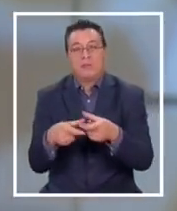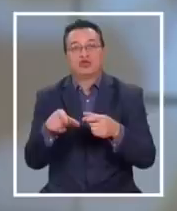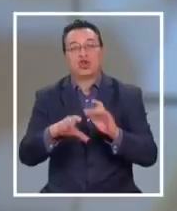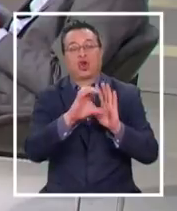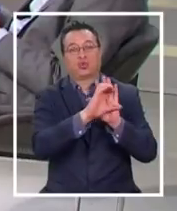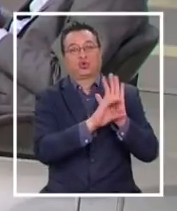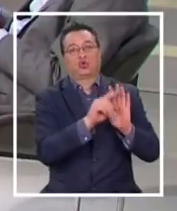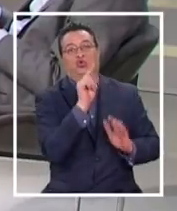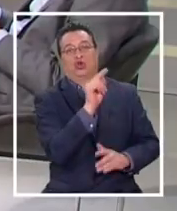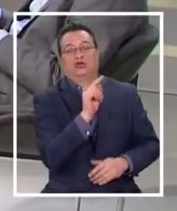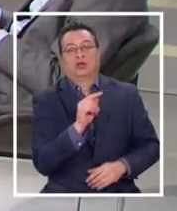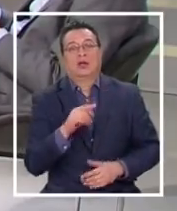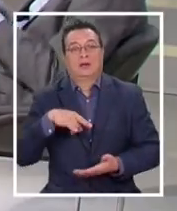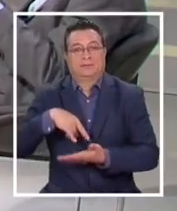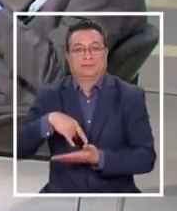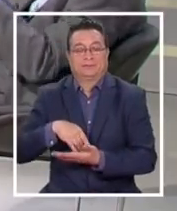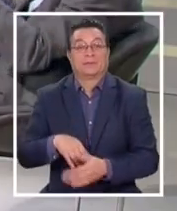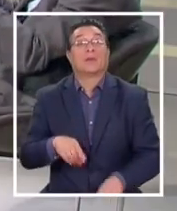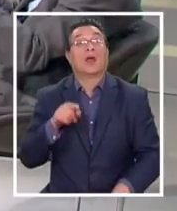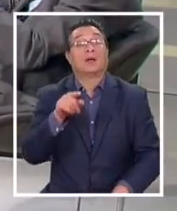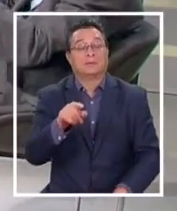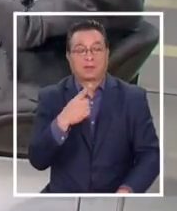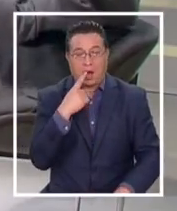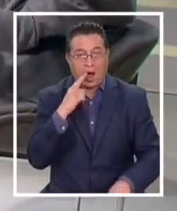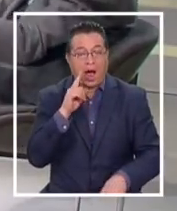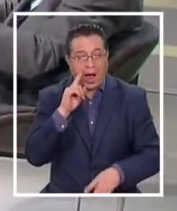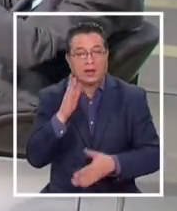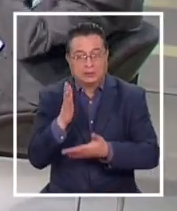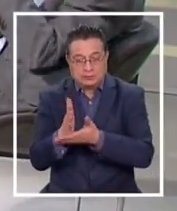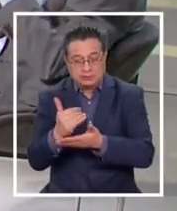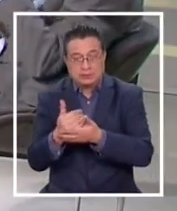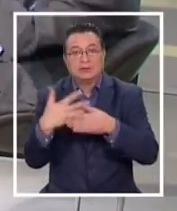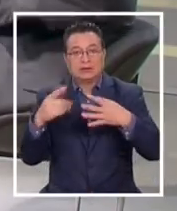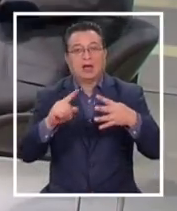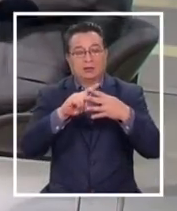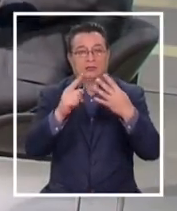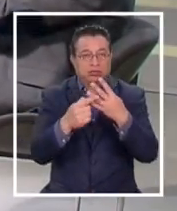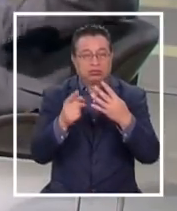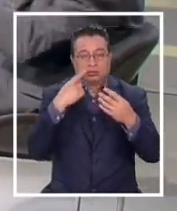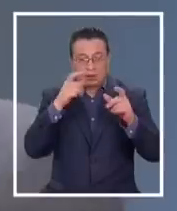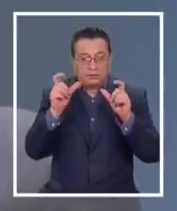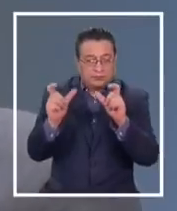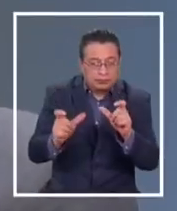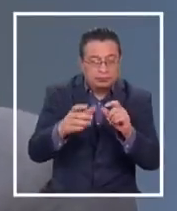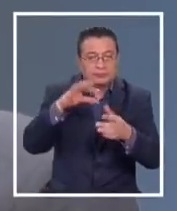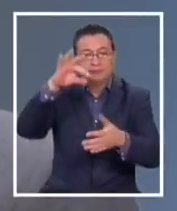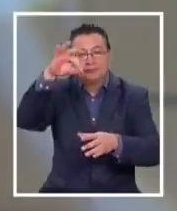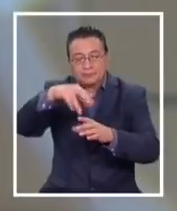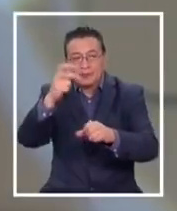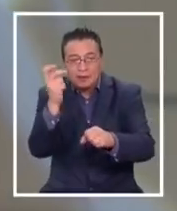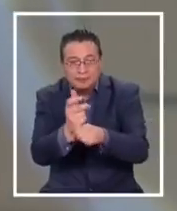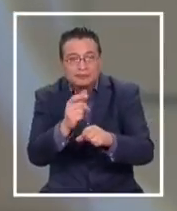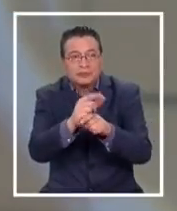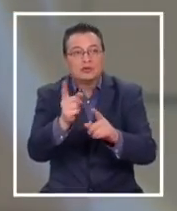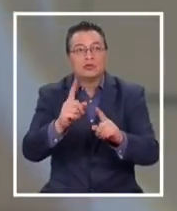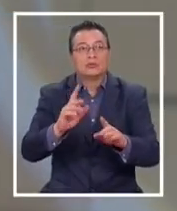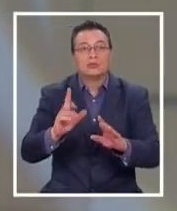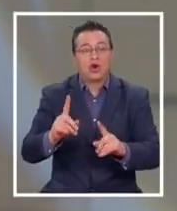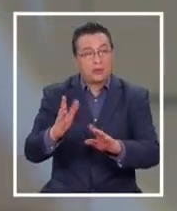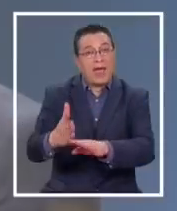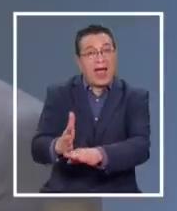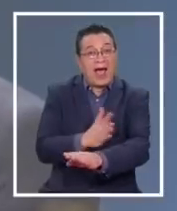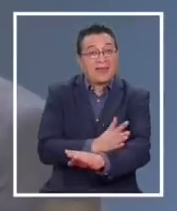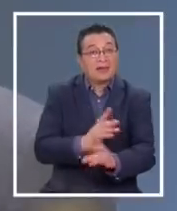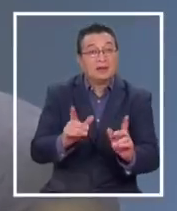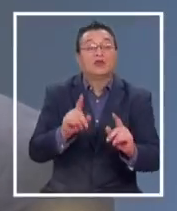de la Cámara. Secretaria, se ven medidas que son, insisto, después de que el helicóptero, que el GPS. Eso no es que después de, eso es antes de. No,